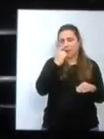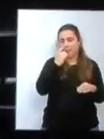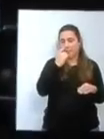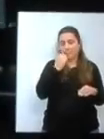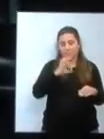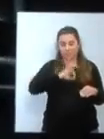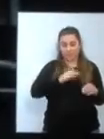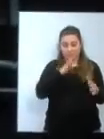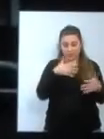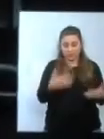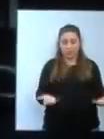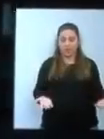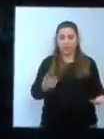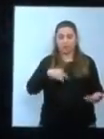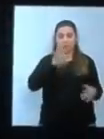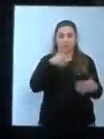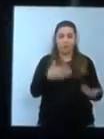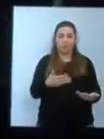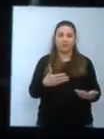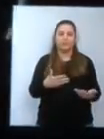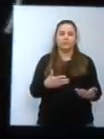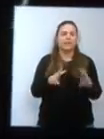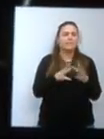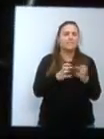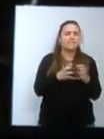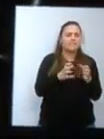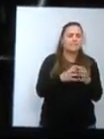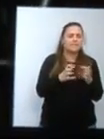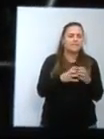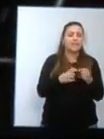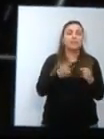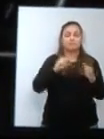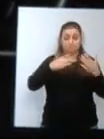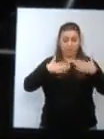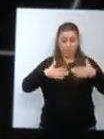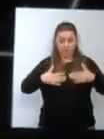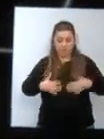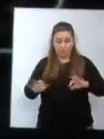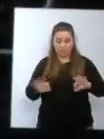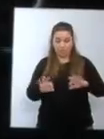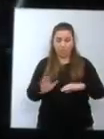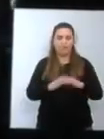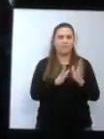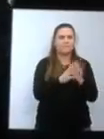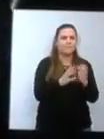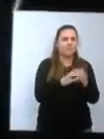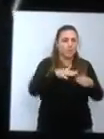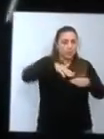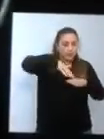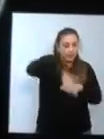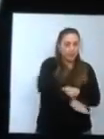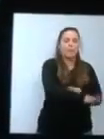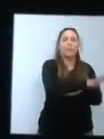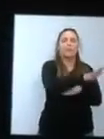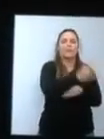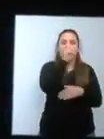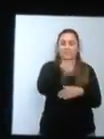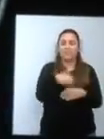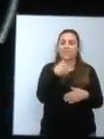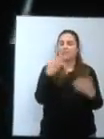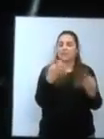mes de enero en la que nos encontramos. Hay mono, no solo el mono de esquiador, hay mono para bajar por estas pistas. Hay que decir que